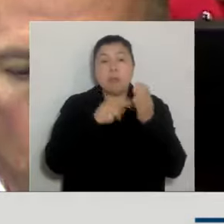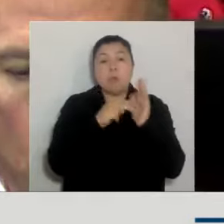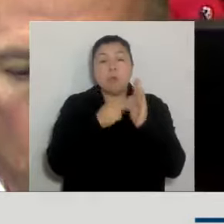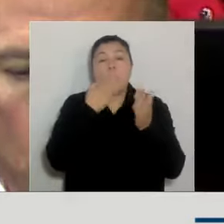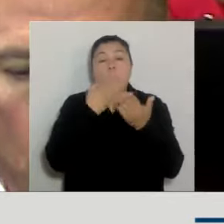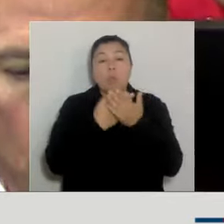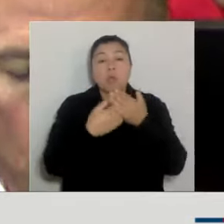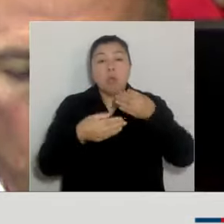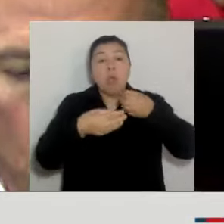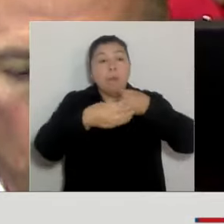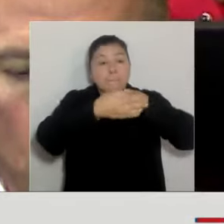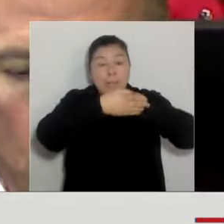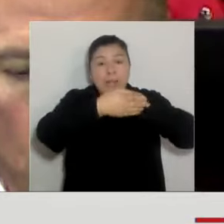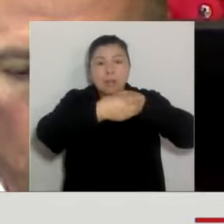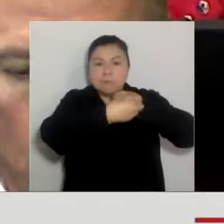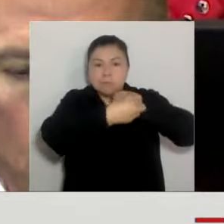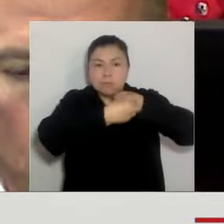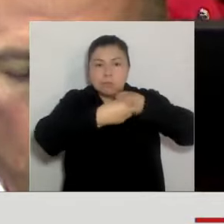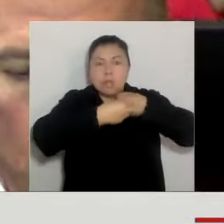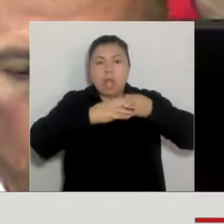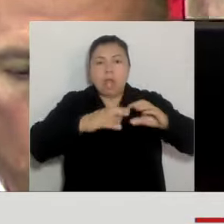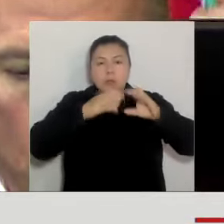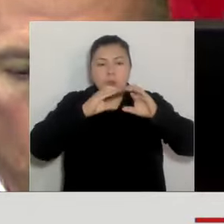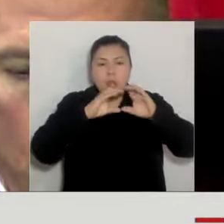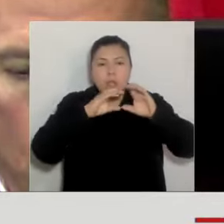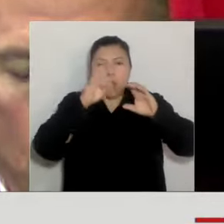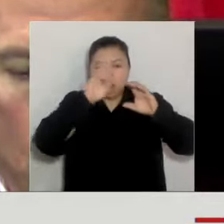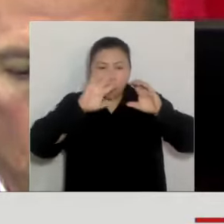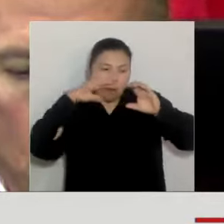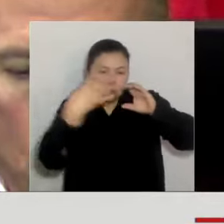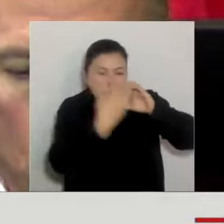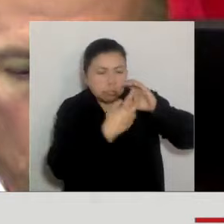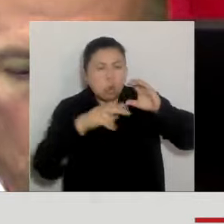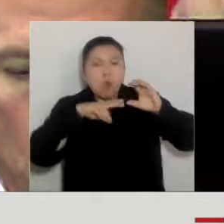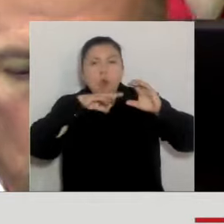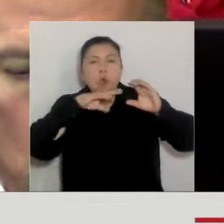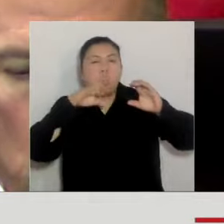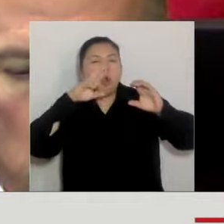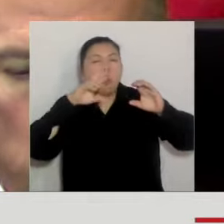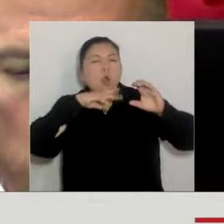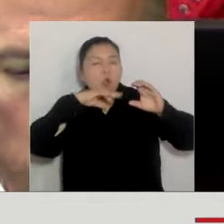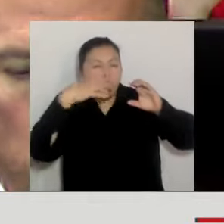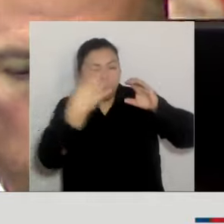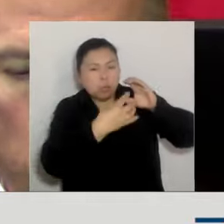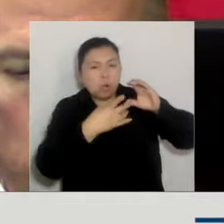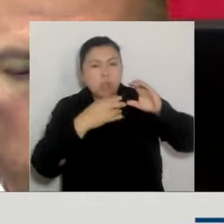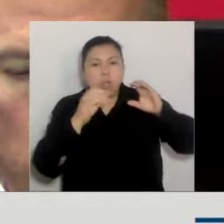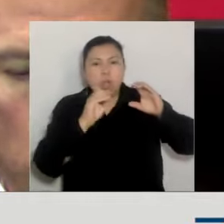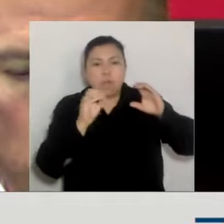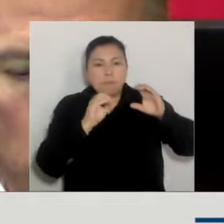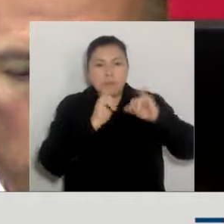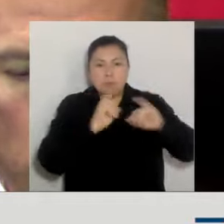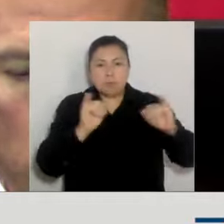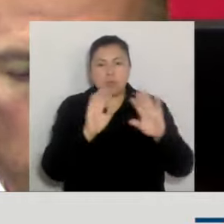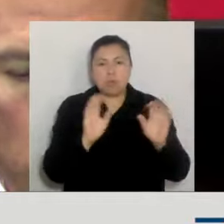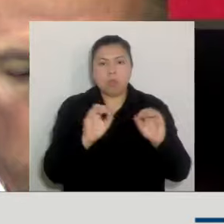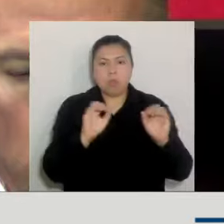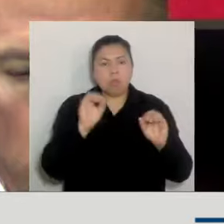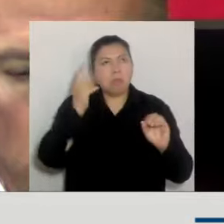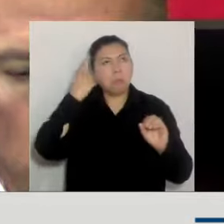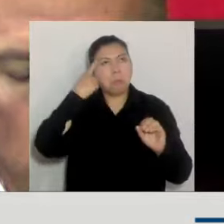de hamburguesa tiene forma de hamburguesa color de hamburguesa y no dice nada y solamente en Su contenido